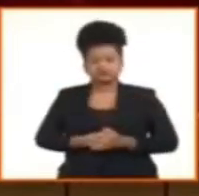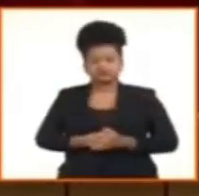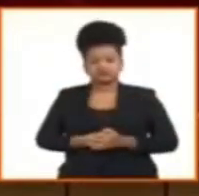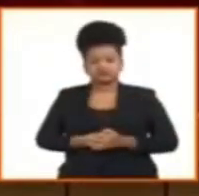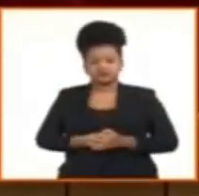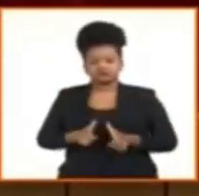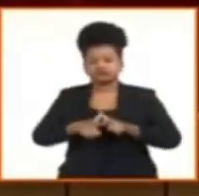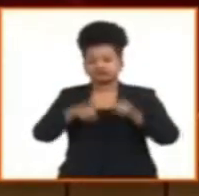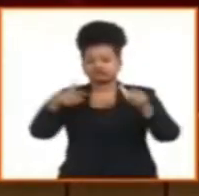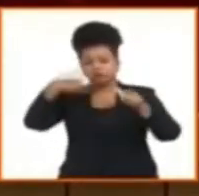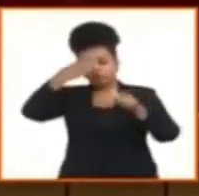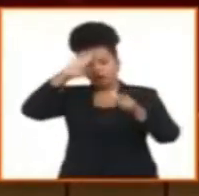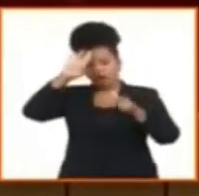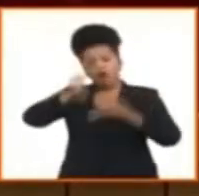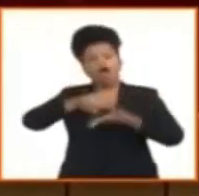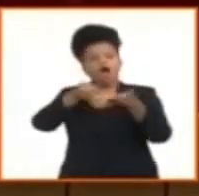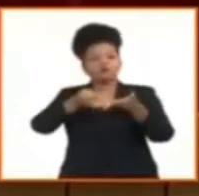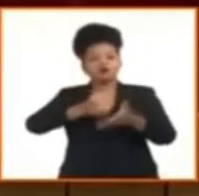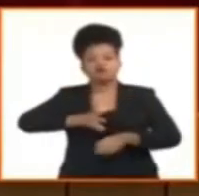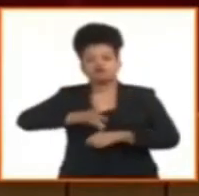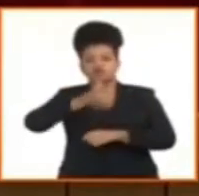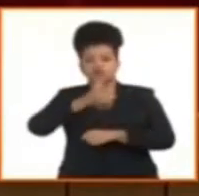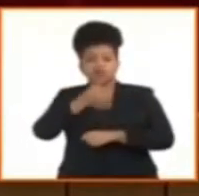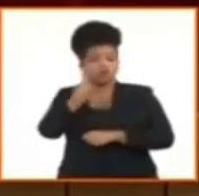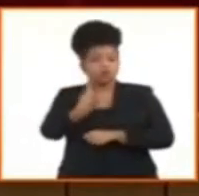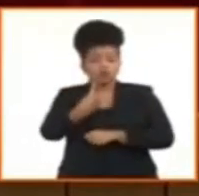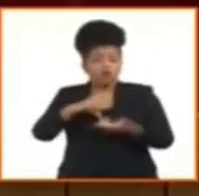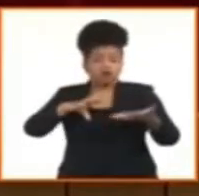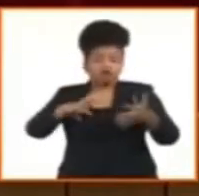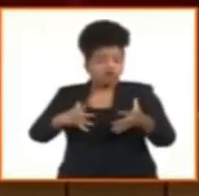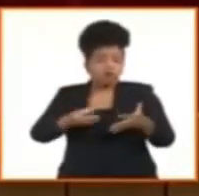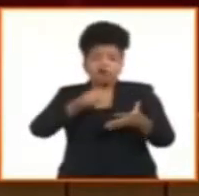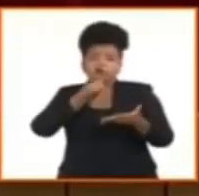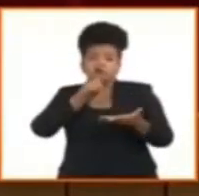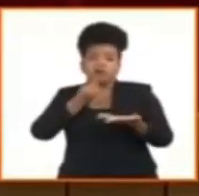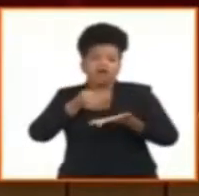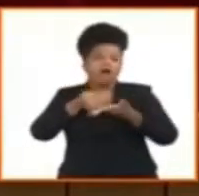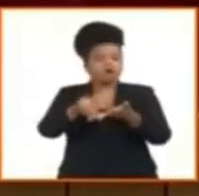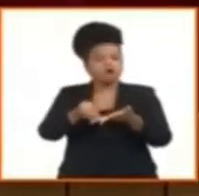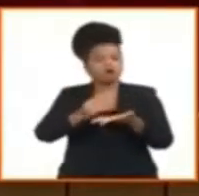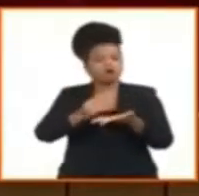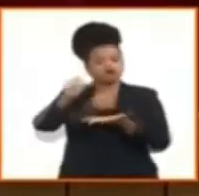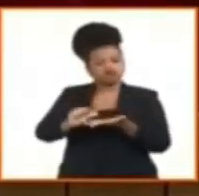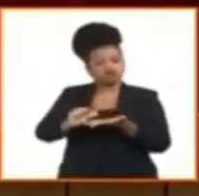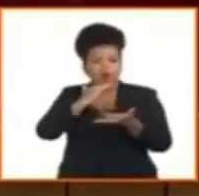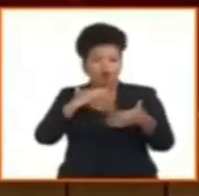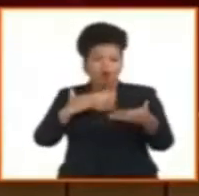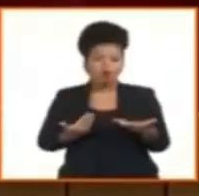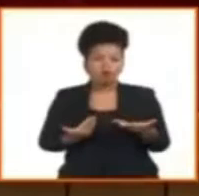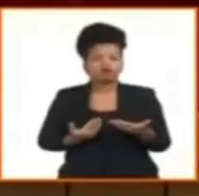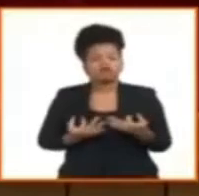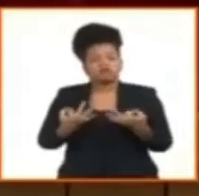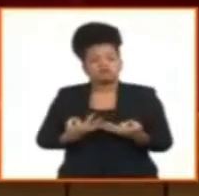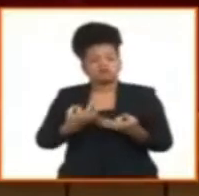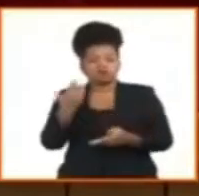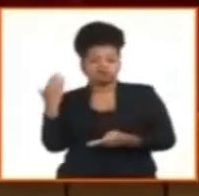a Castro. El único modo previsible de restarle apoyo interno es mediante el desencanto